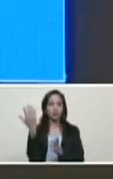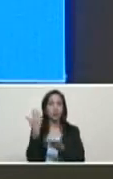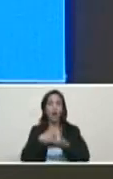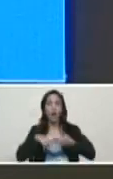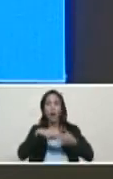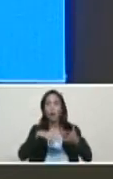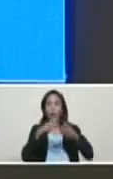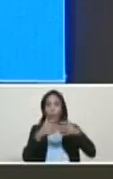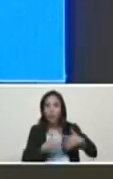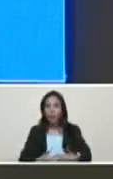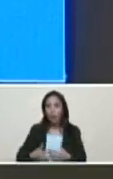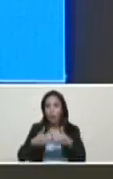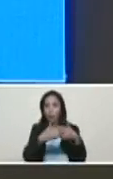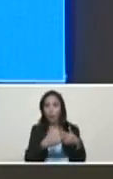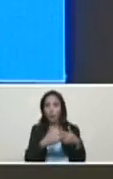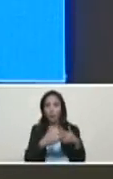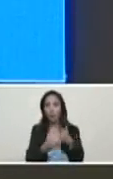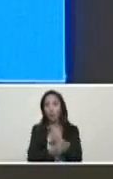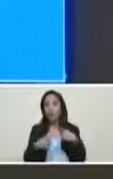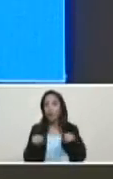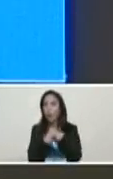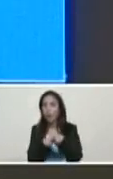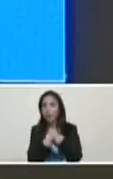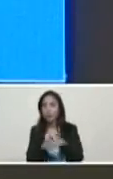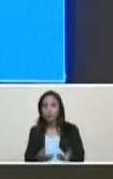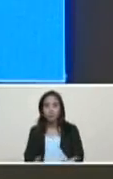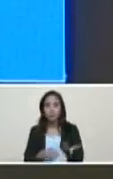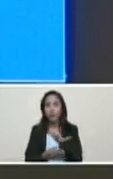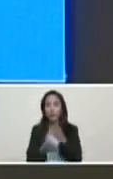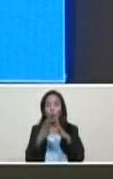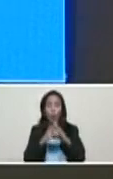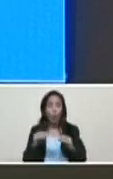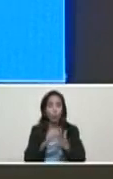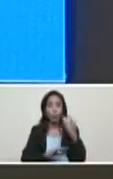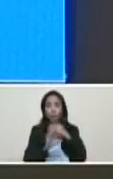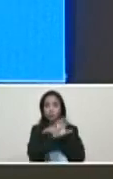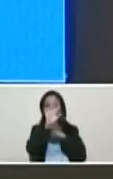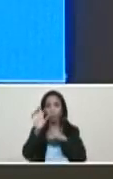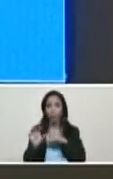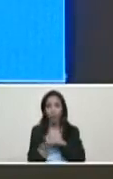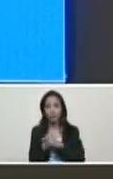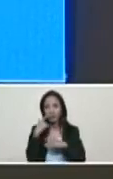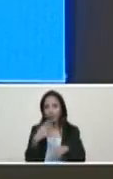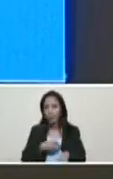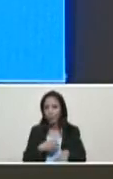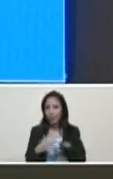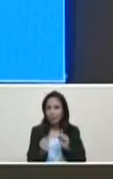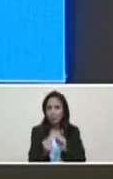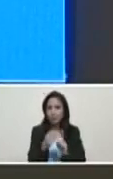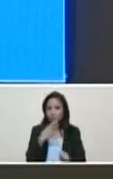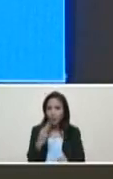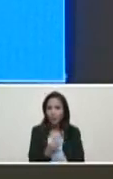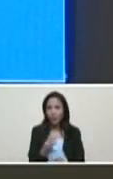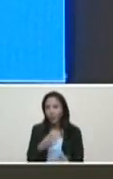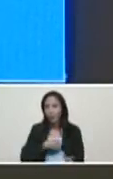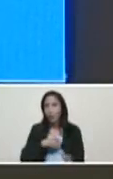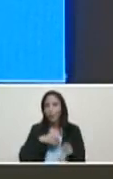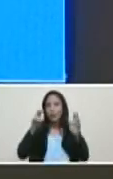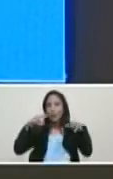norte como en el sur. Y no pueden entender, ni lo podrán